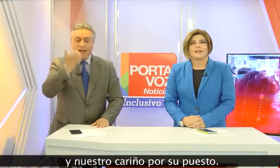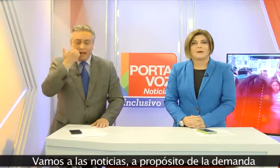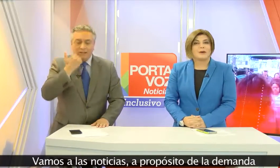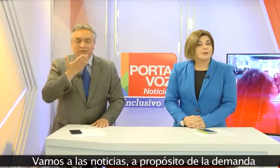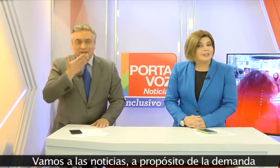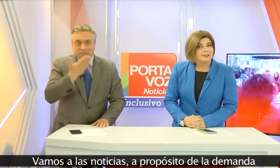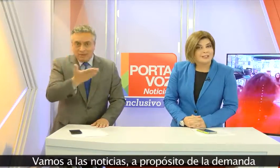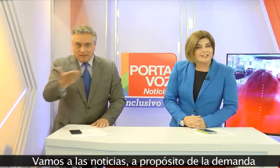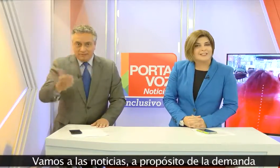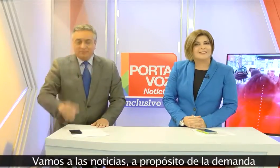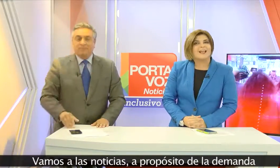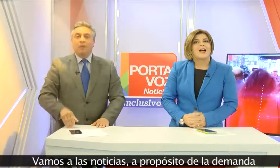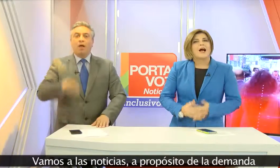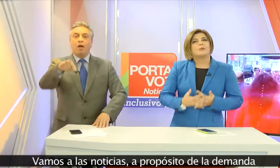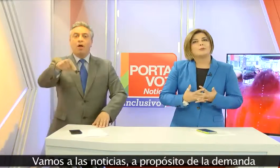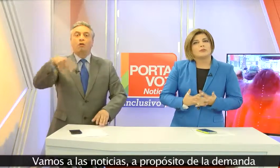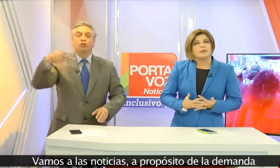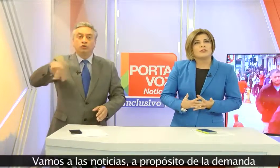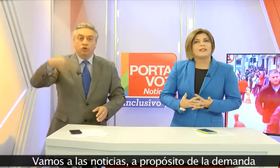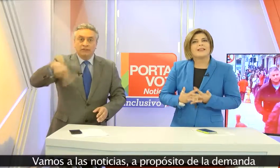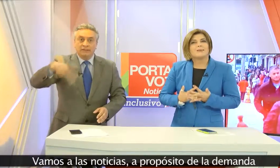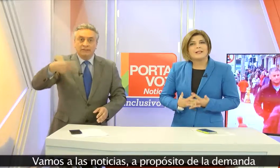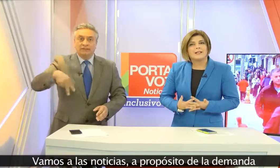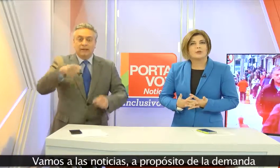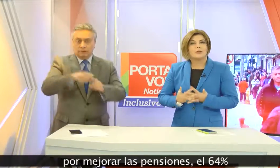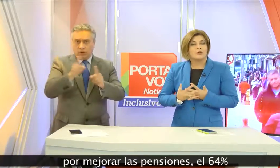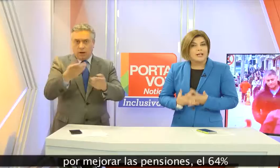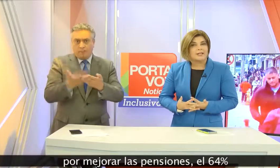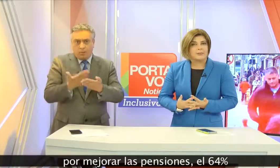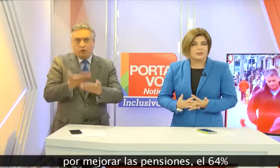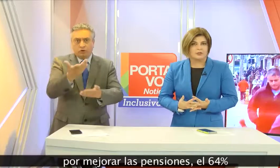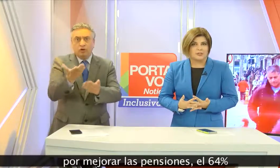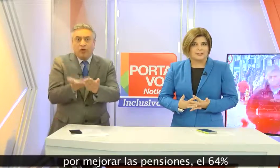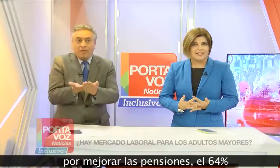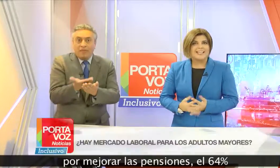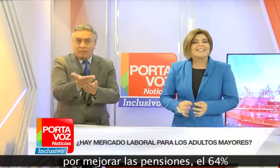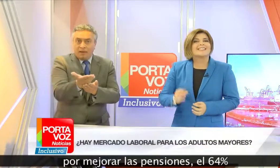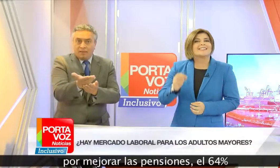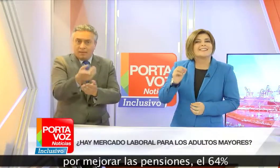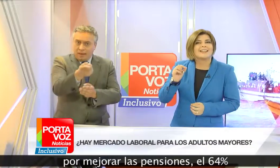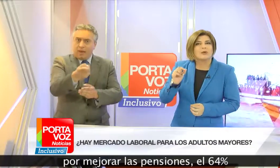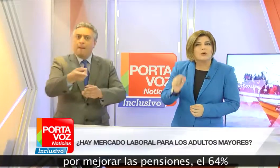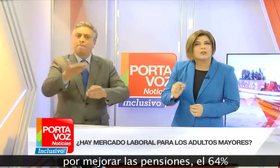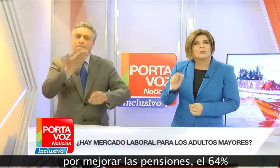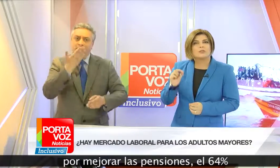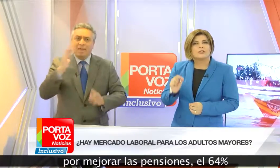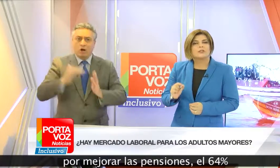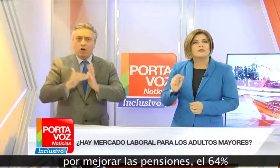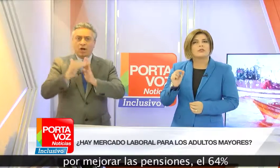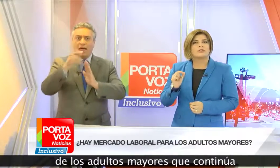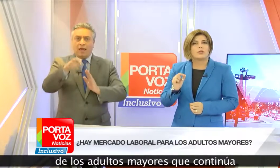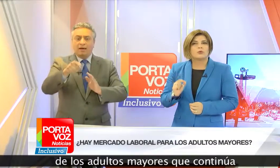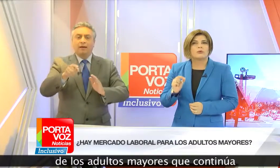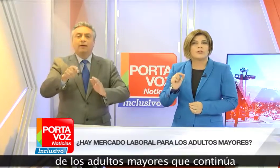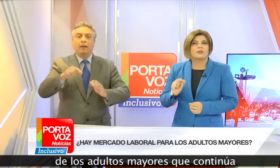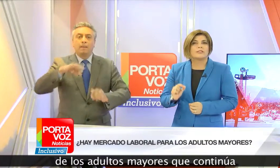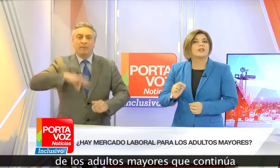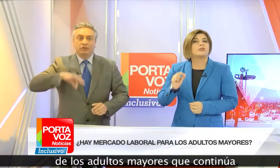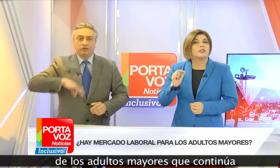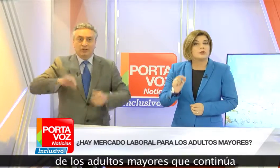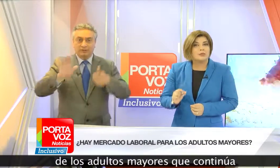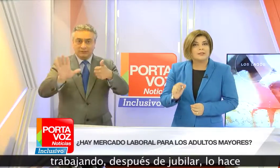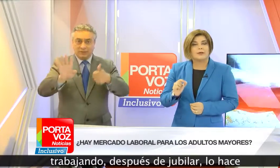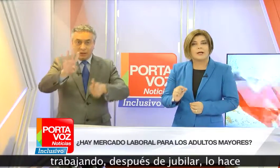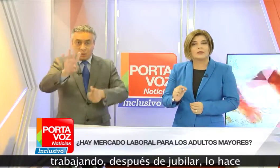supuesto. Vamos a las noticias. A propósito de la demanda por mejorar las pensiones, el 64% de los adultos mayores